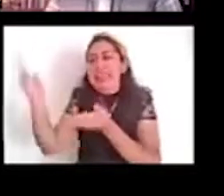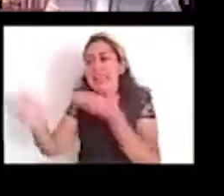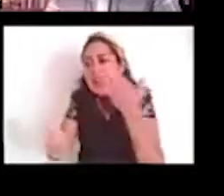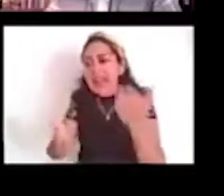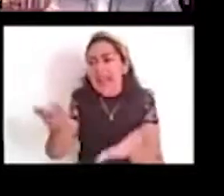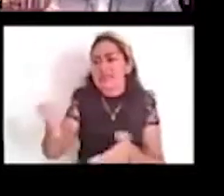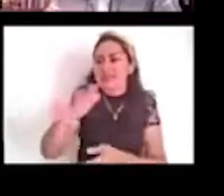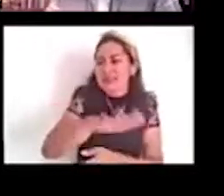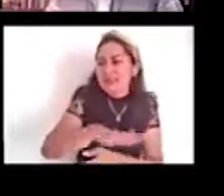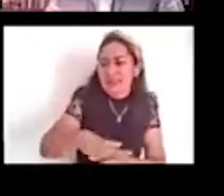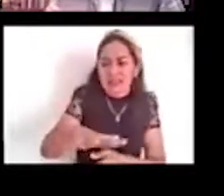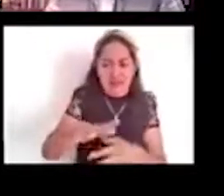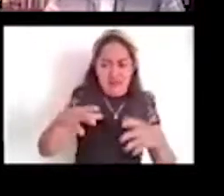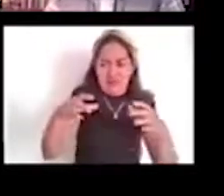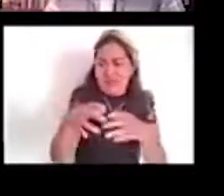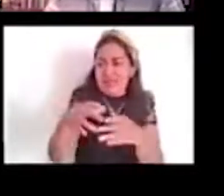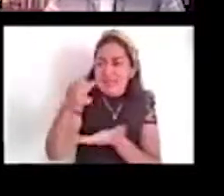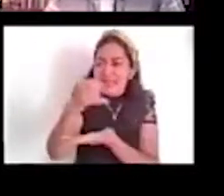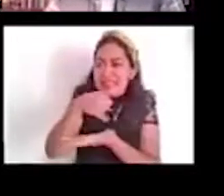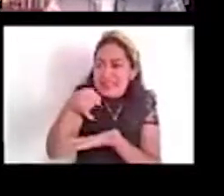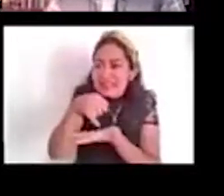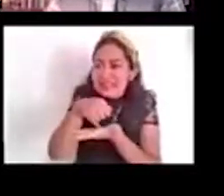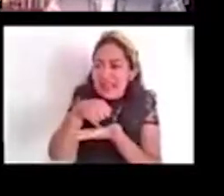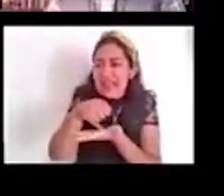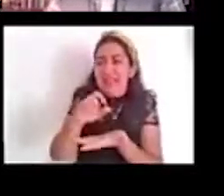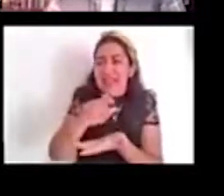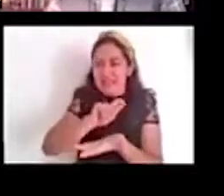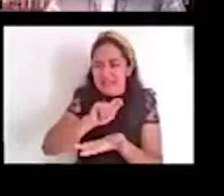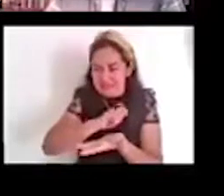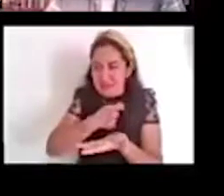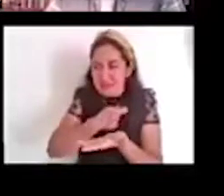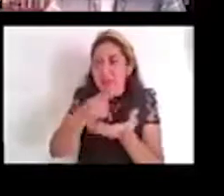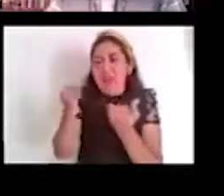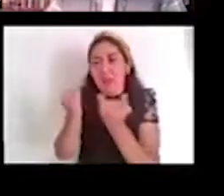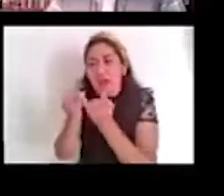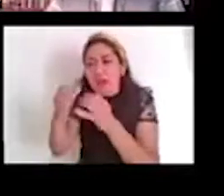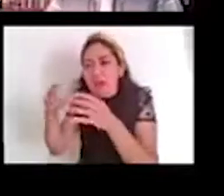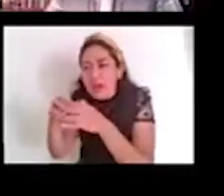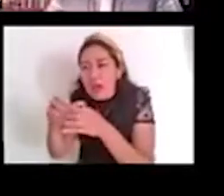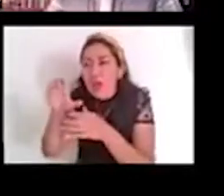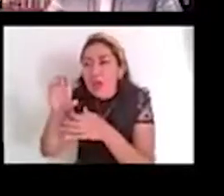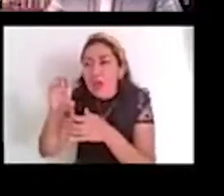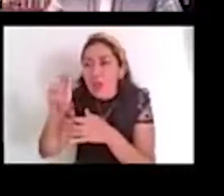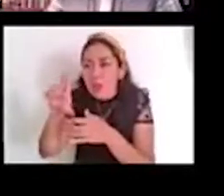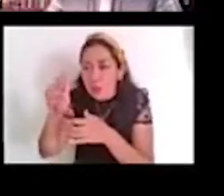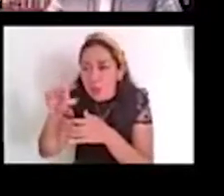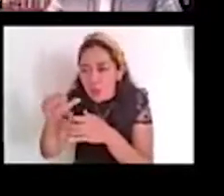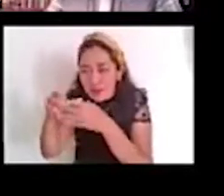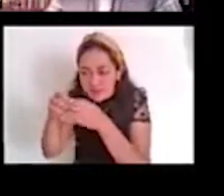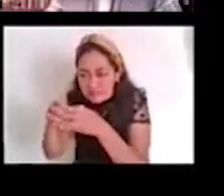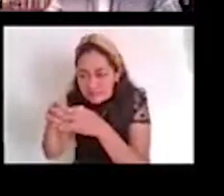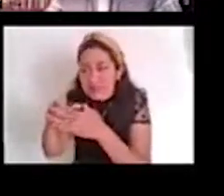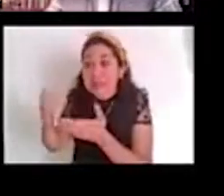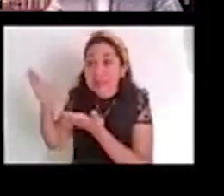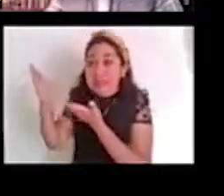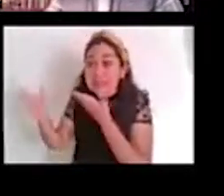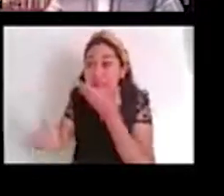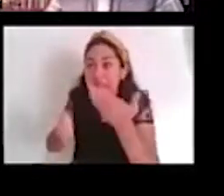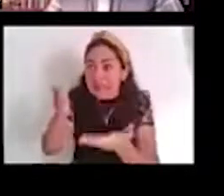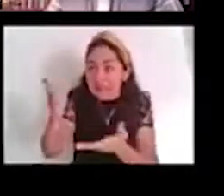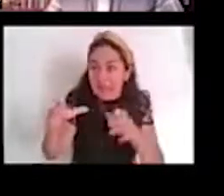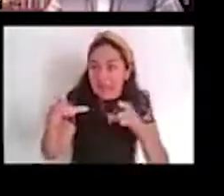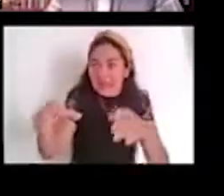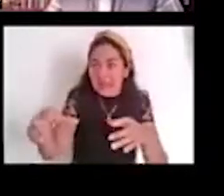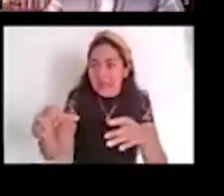Permanecen en una isla totalmente inhóspita en términos de temperatura,